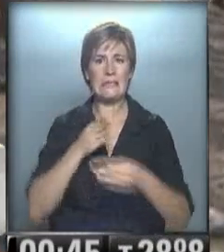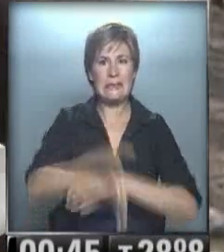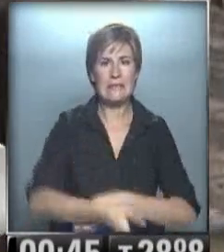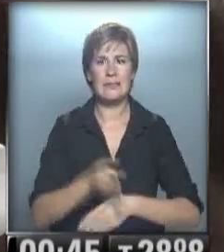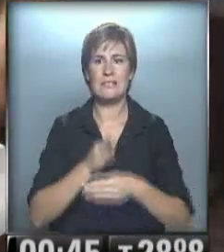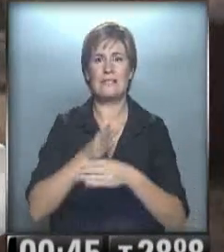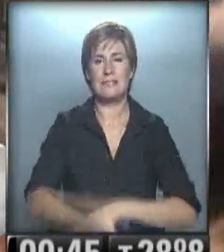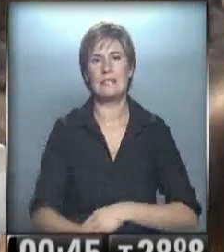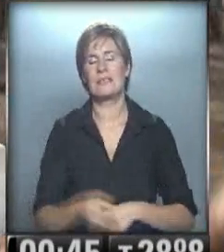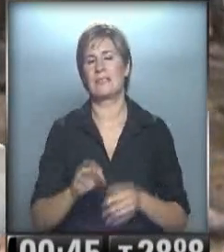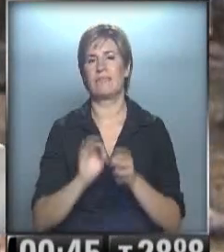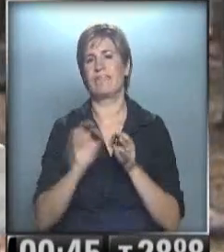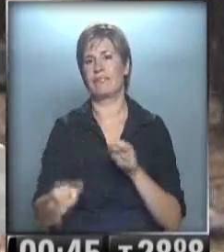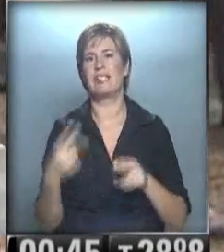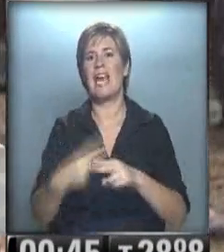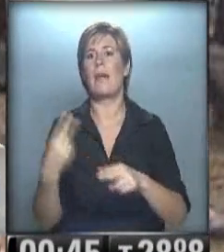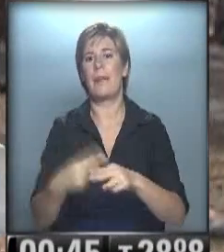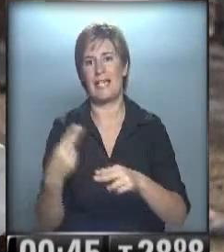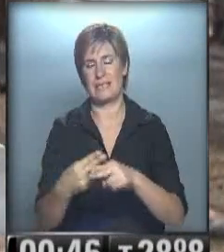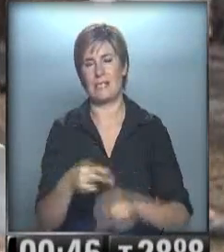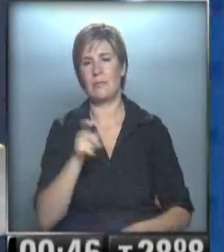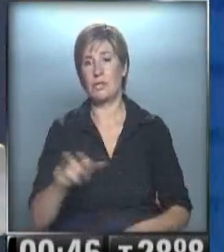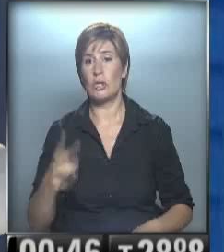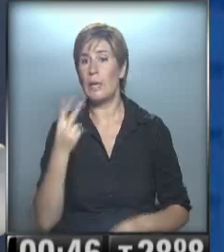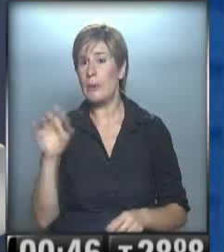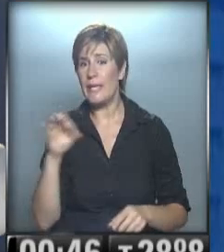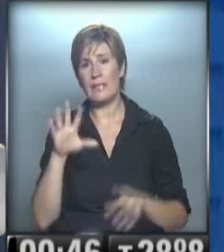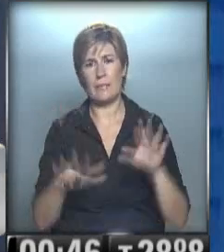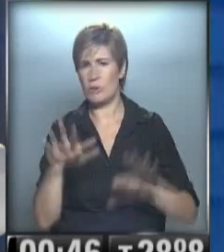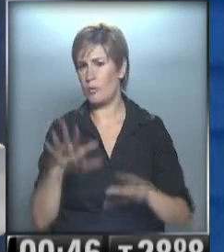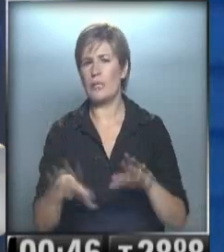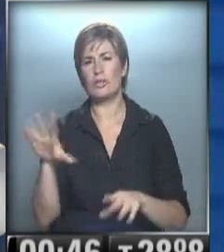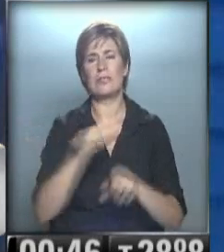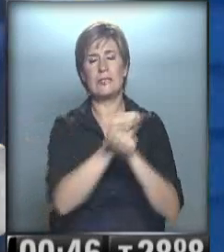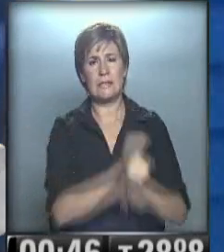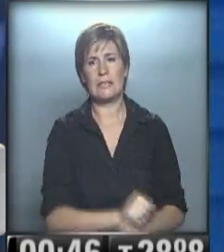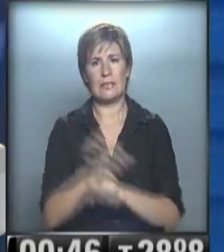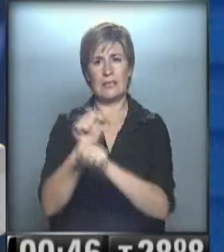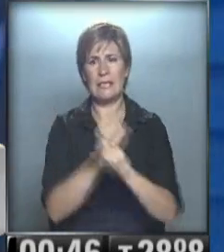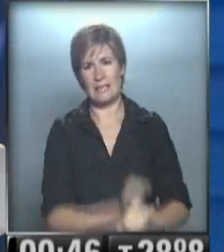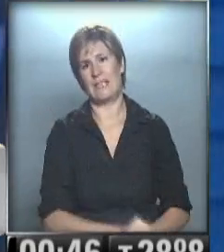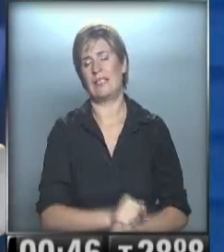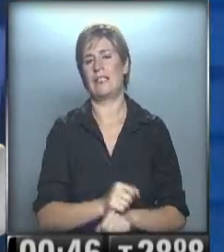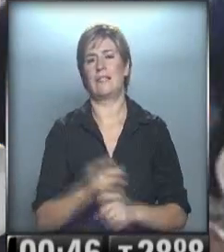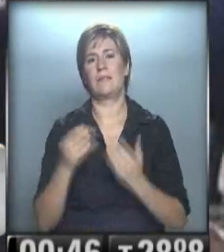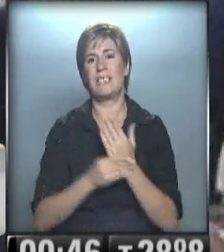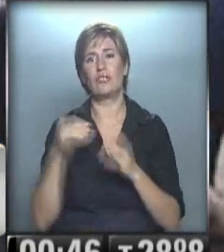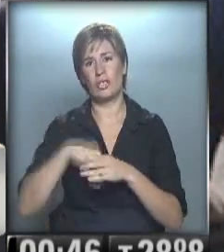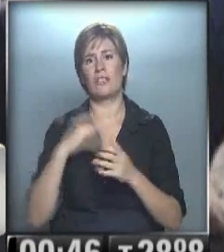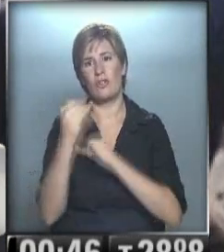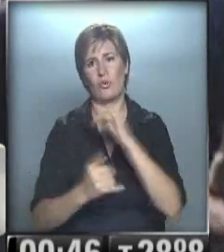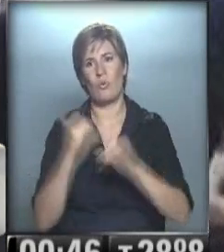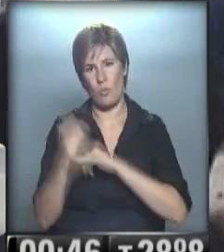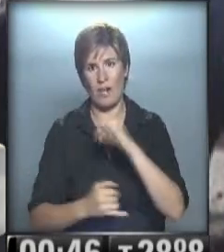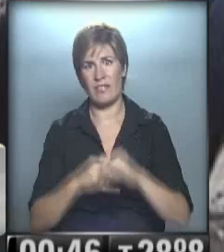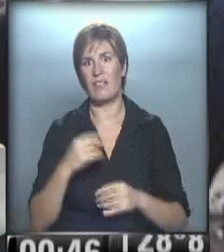la plaza. Más de 20 personas fueron detenidas, según el ministro del Interior, acusados de desórdenes masivos, y entre